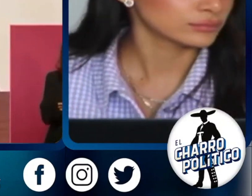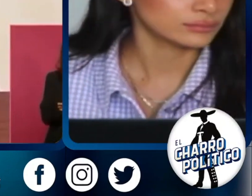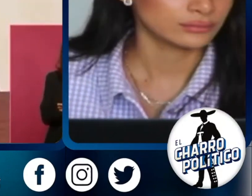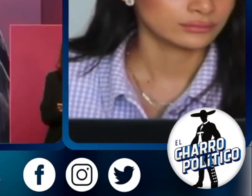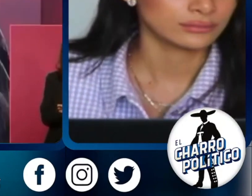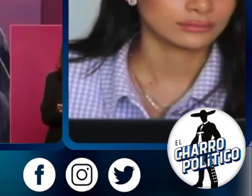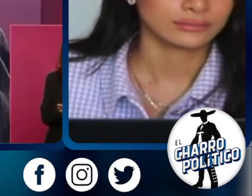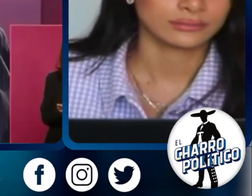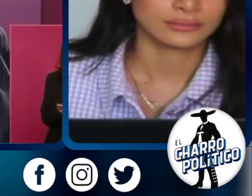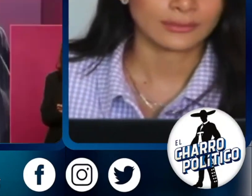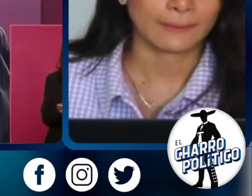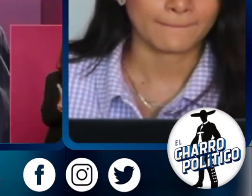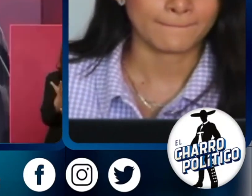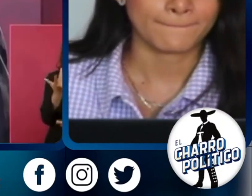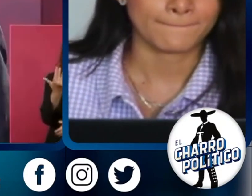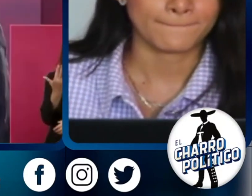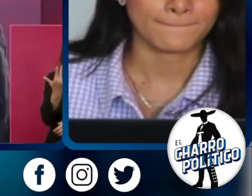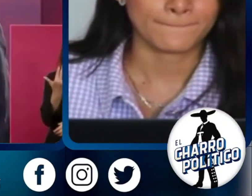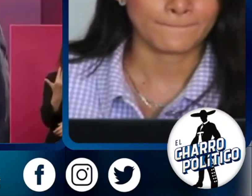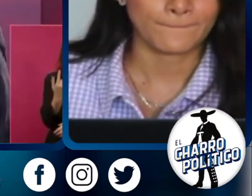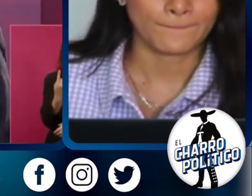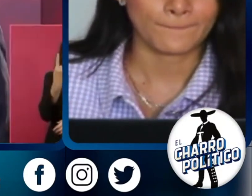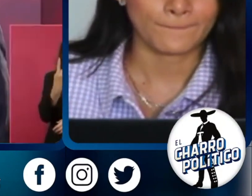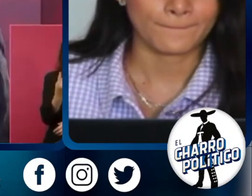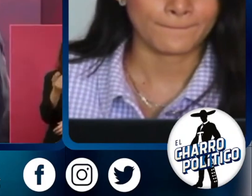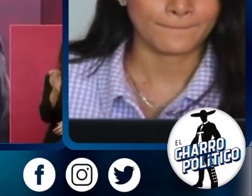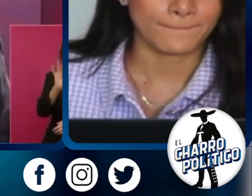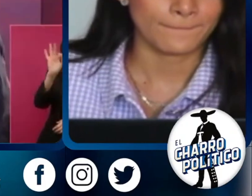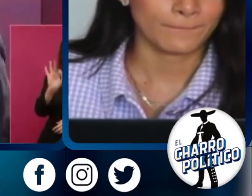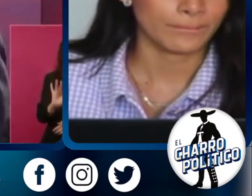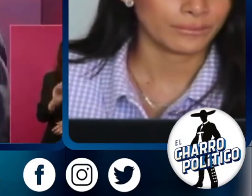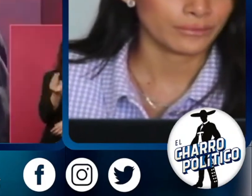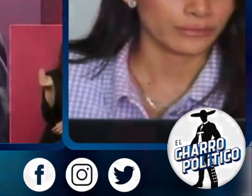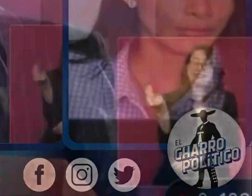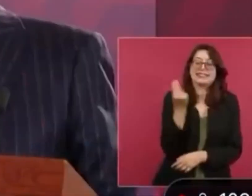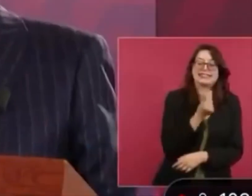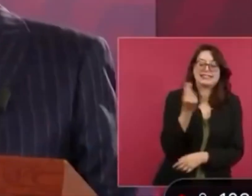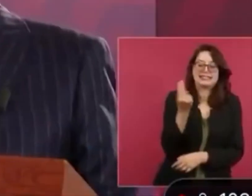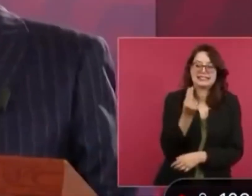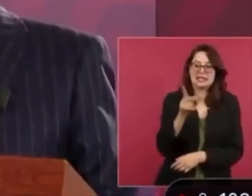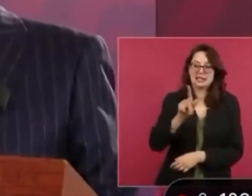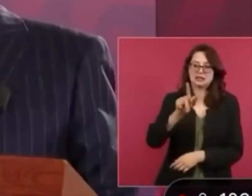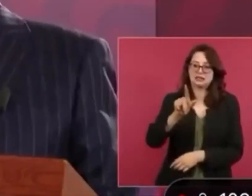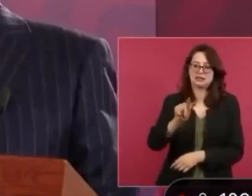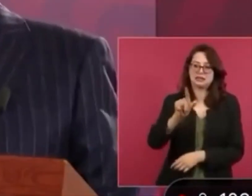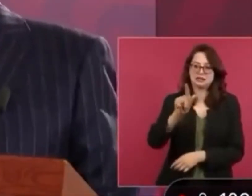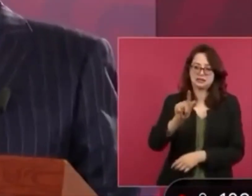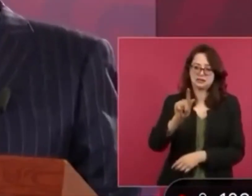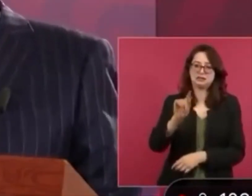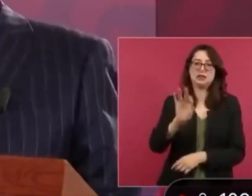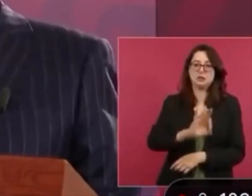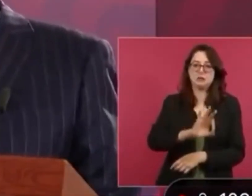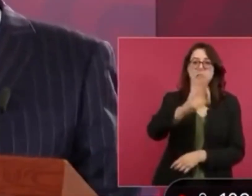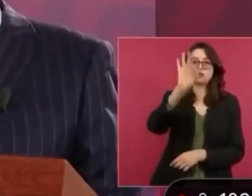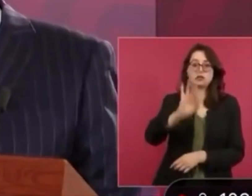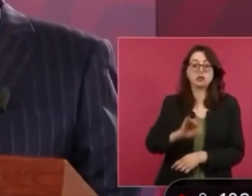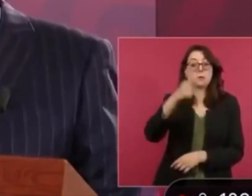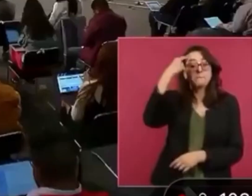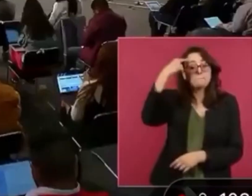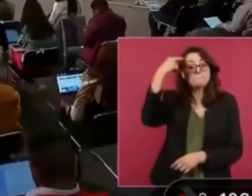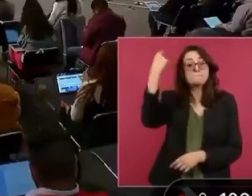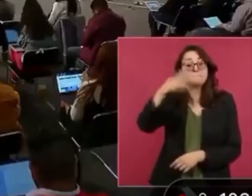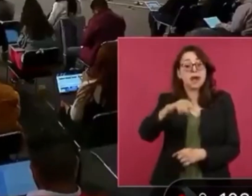significar la mayoría calificada que se no representan mayoría calificada que se